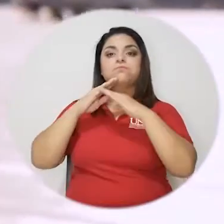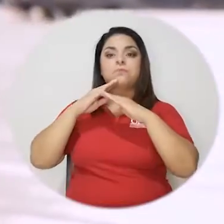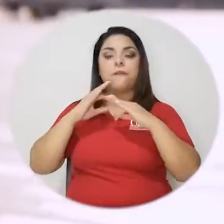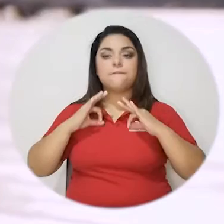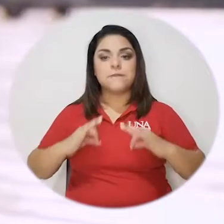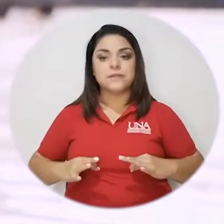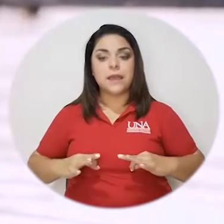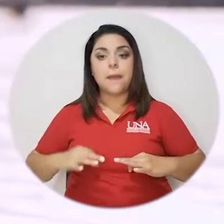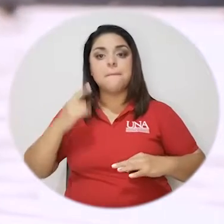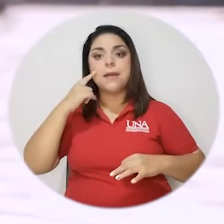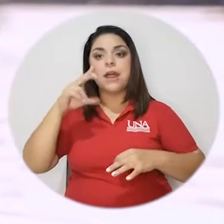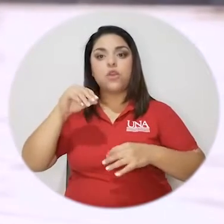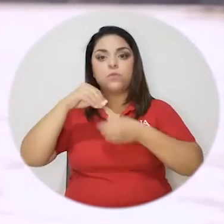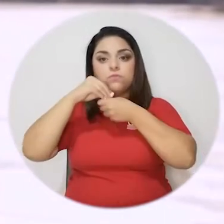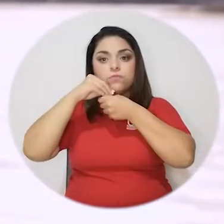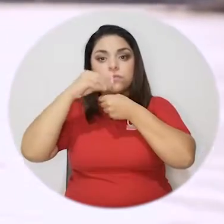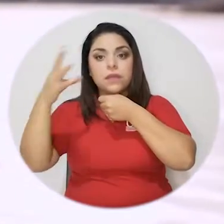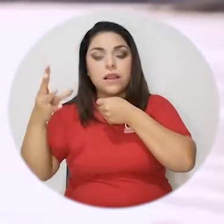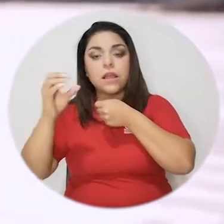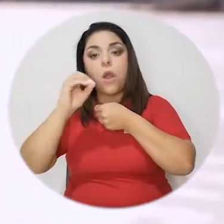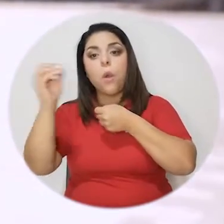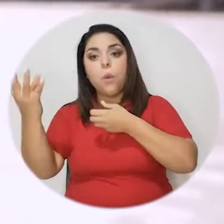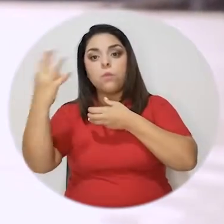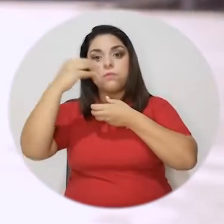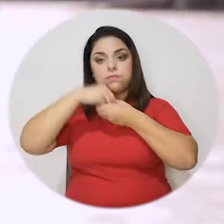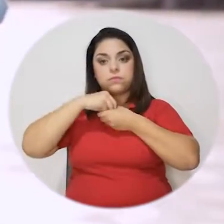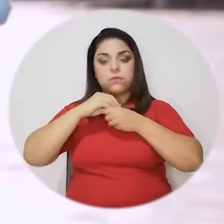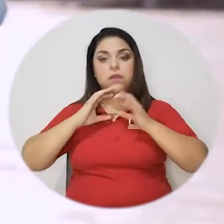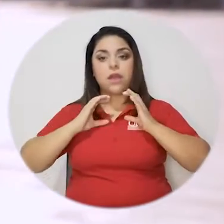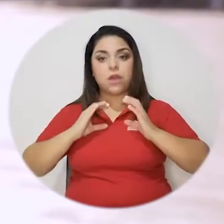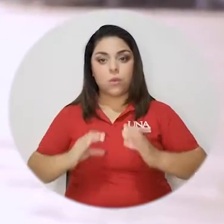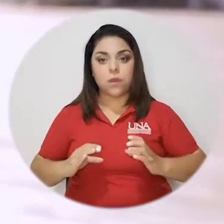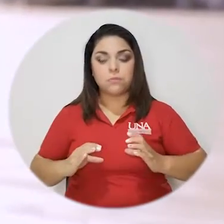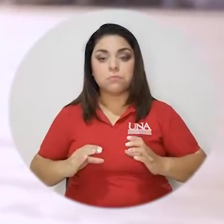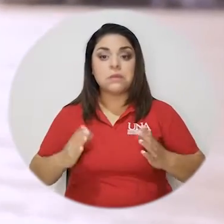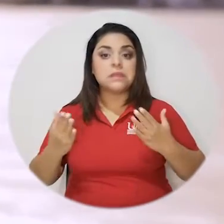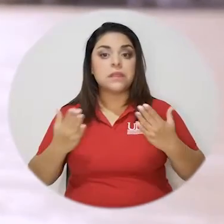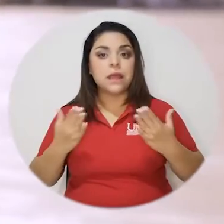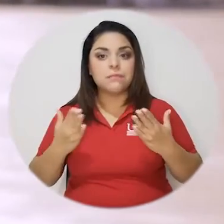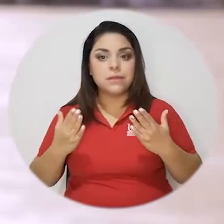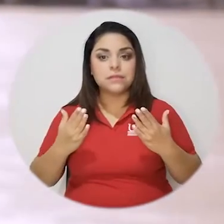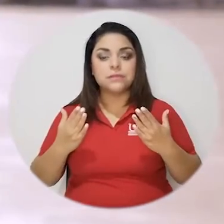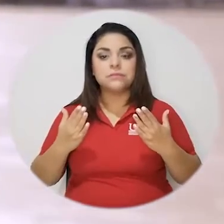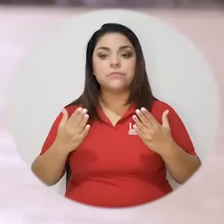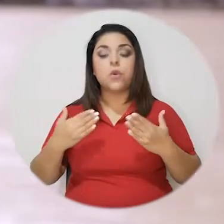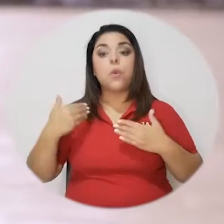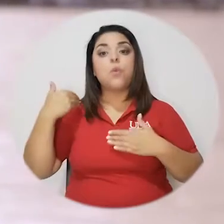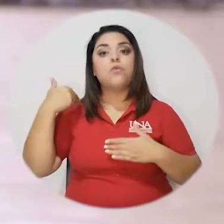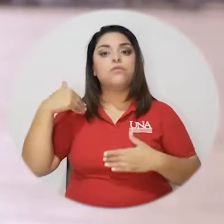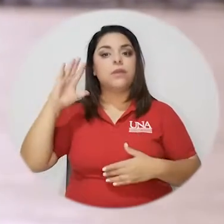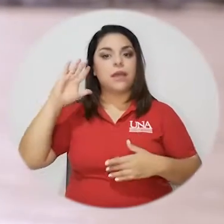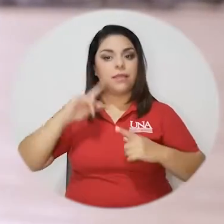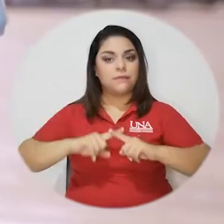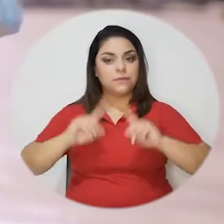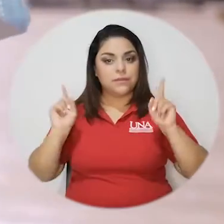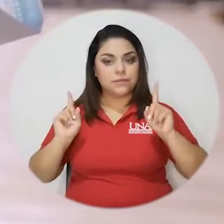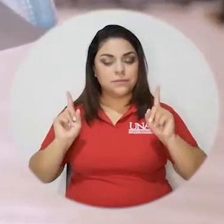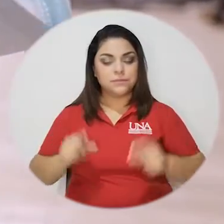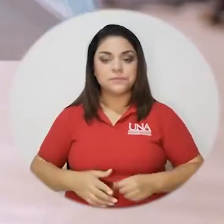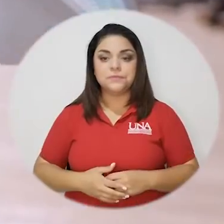la salida o para el ingreso al cuerpo, probablemente el cuento hubiese sido otro.